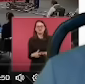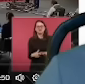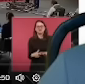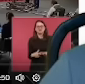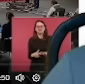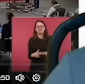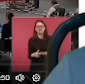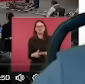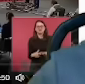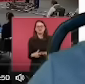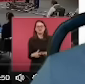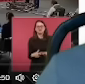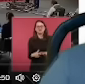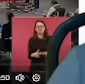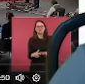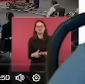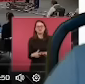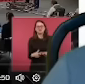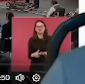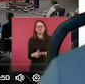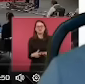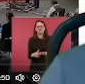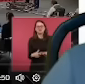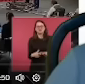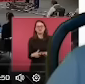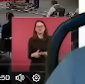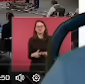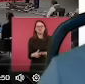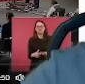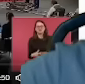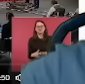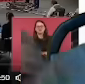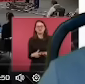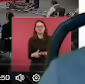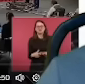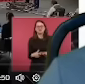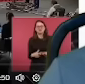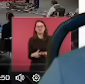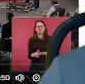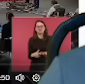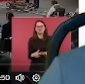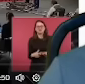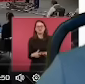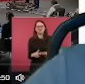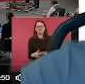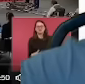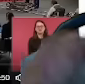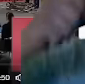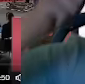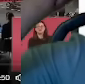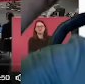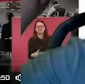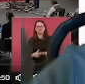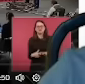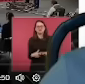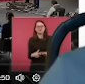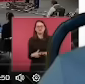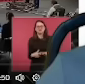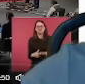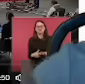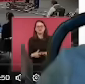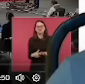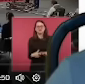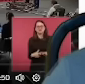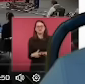hablando mal del gobierno, de que el presidente siempre critica a los periodistas y que el presidente López Obrador saca el